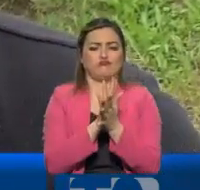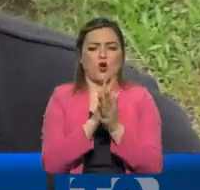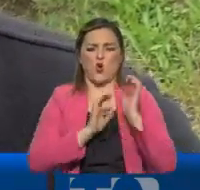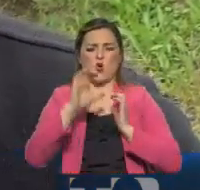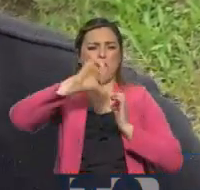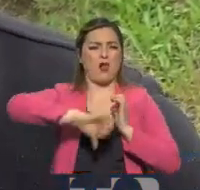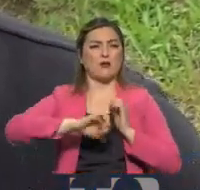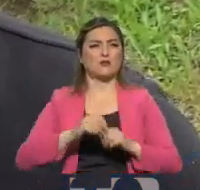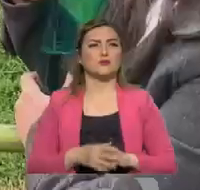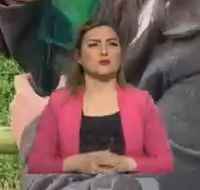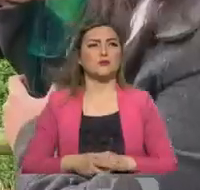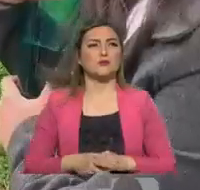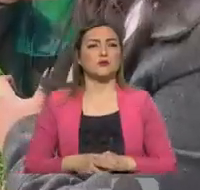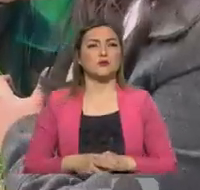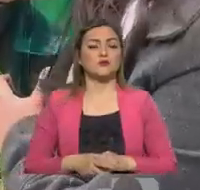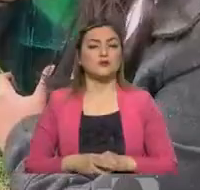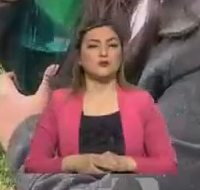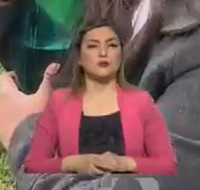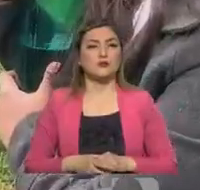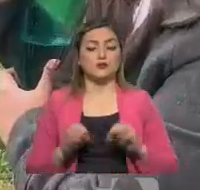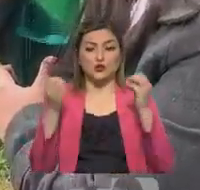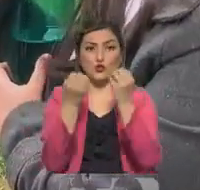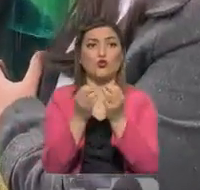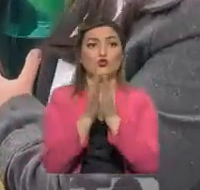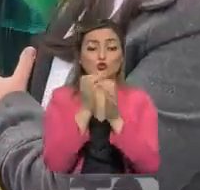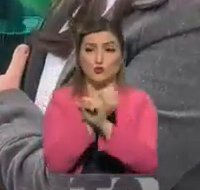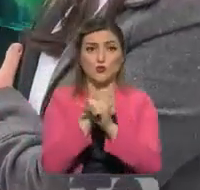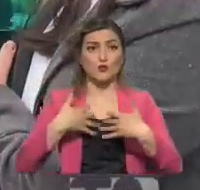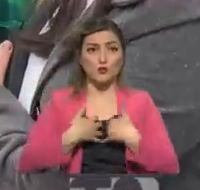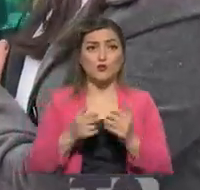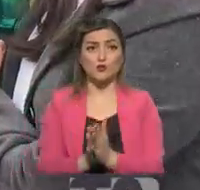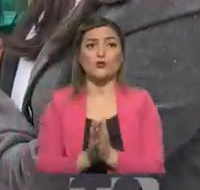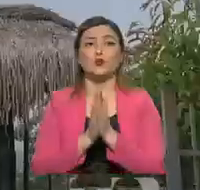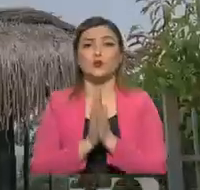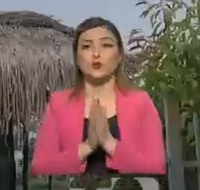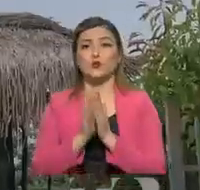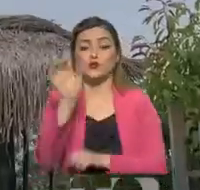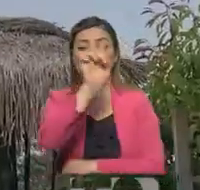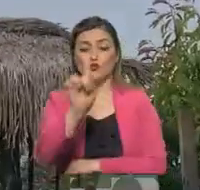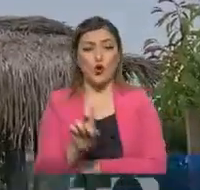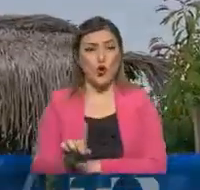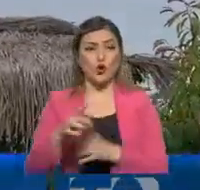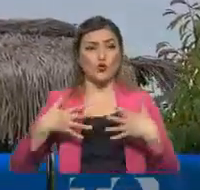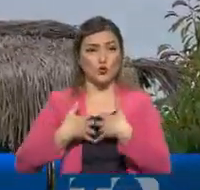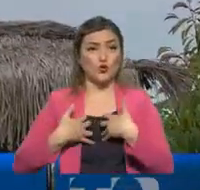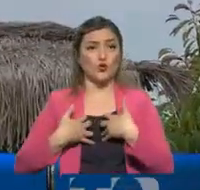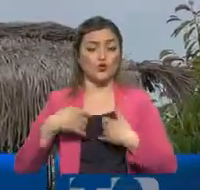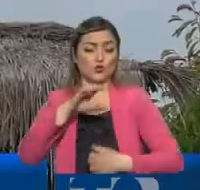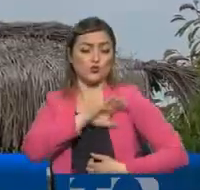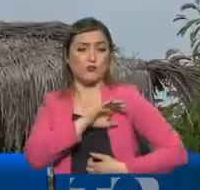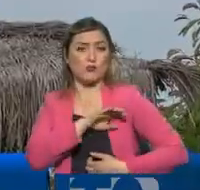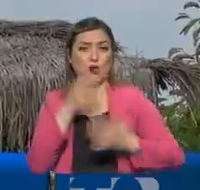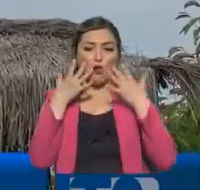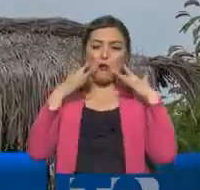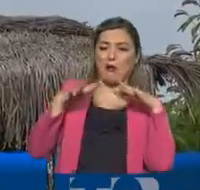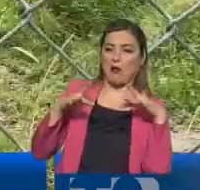comportamiento estereotipado. El pedido de las organizaciones de defensa de los animales es que el zoológico municipal pase de ser un lugar de